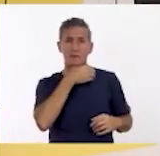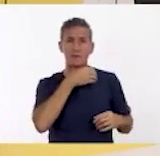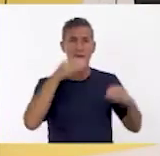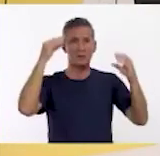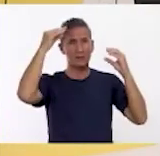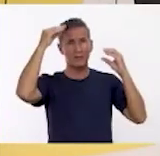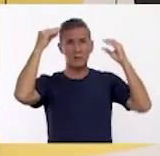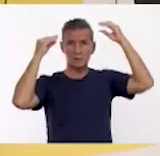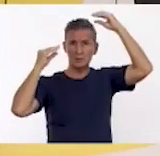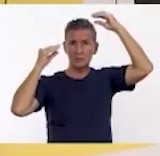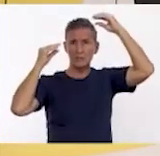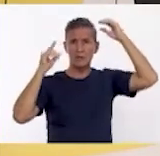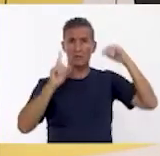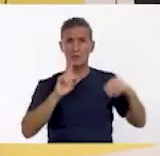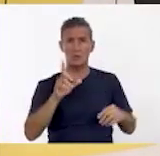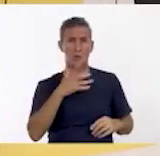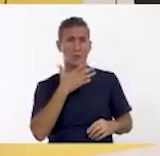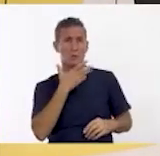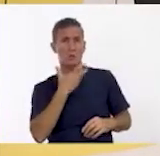lo